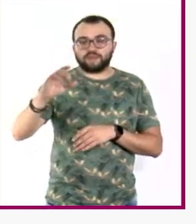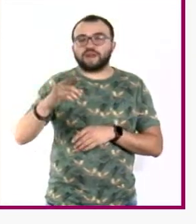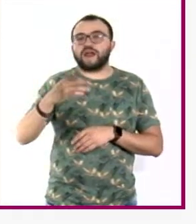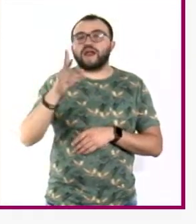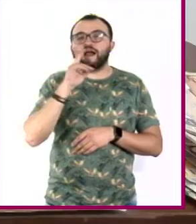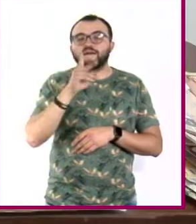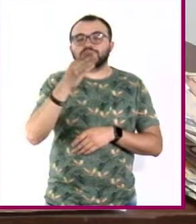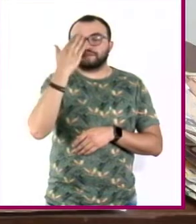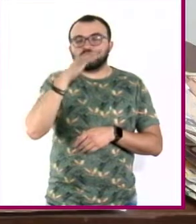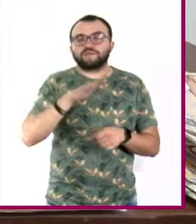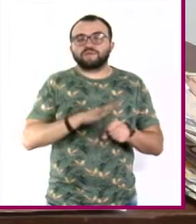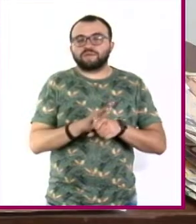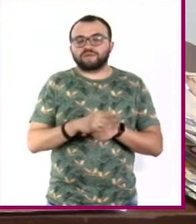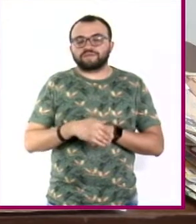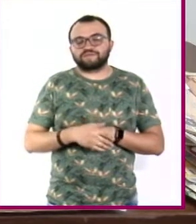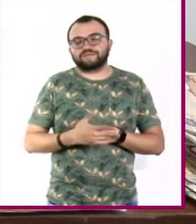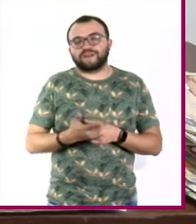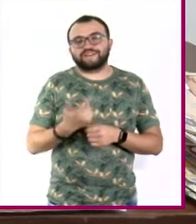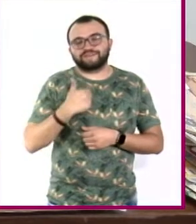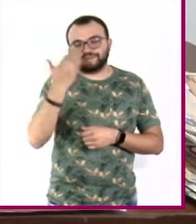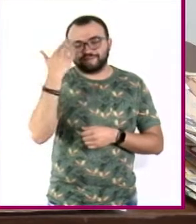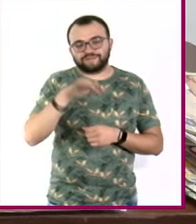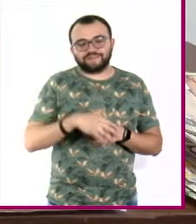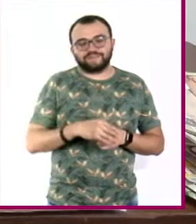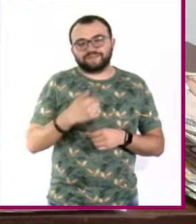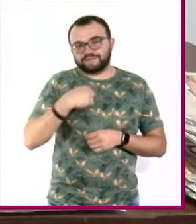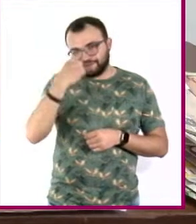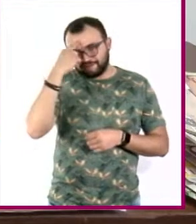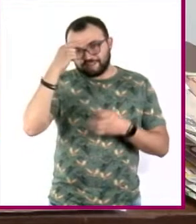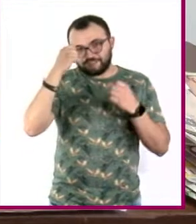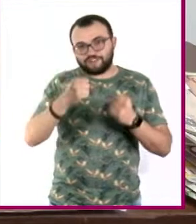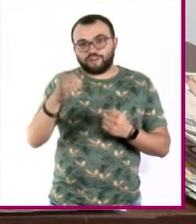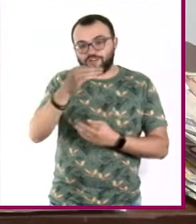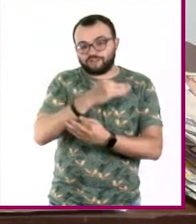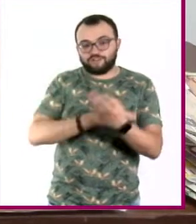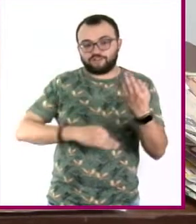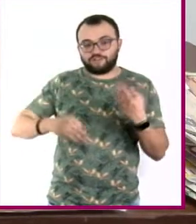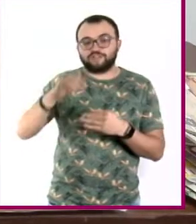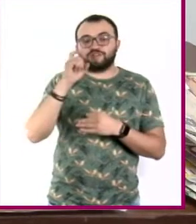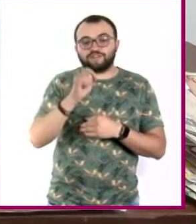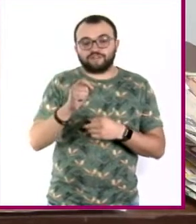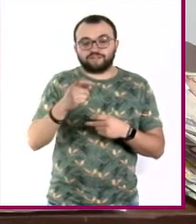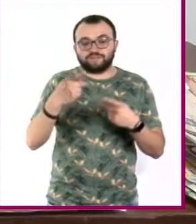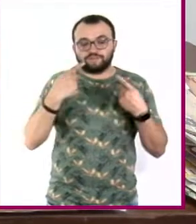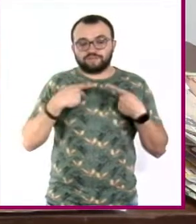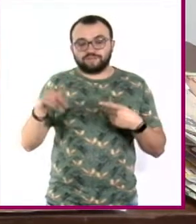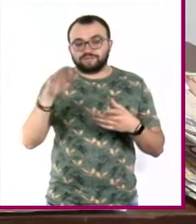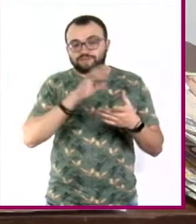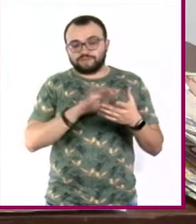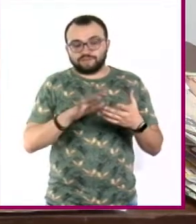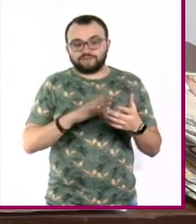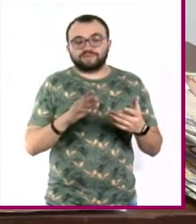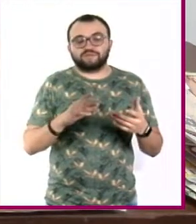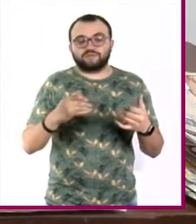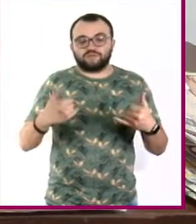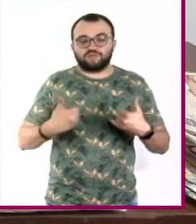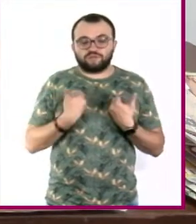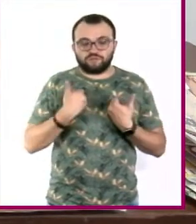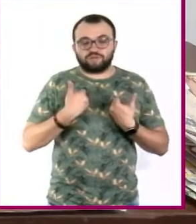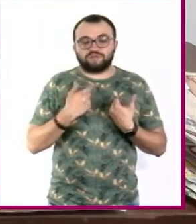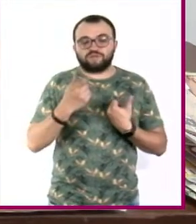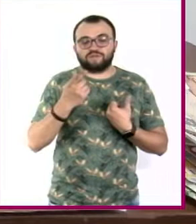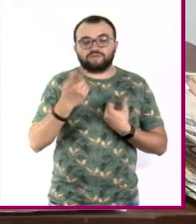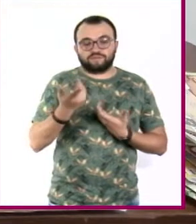es. Pues claro que lo sé. Seguro todos los compañeros que lean nuestro reportaje sobre juventudes y tecnologías también lo van a